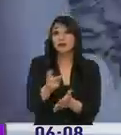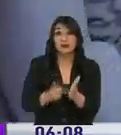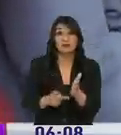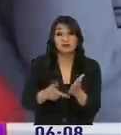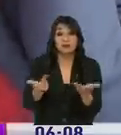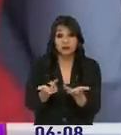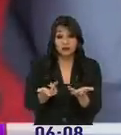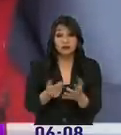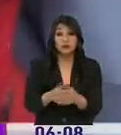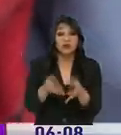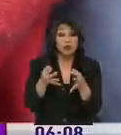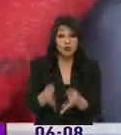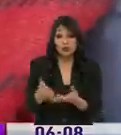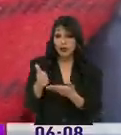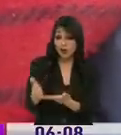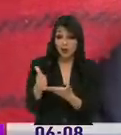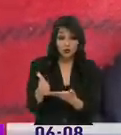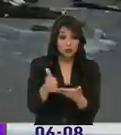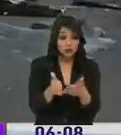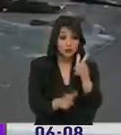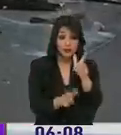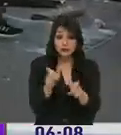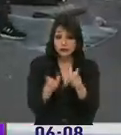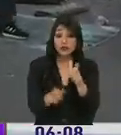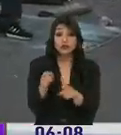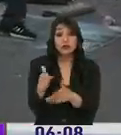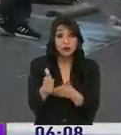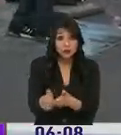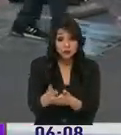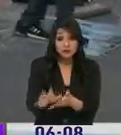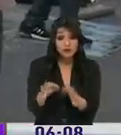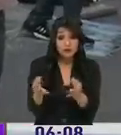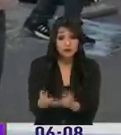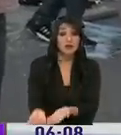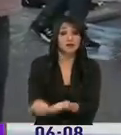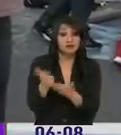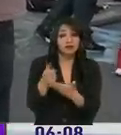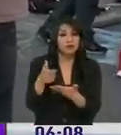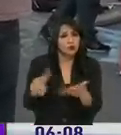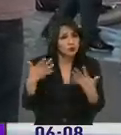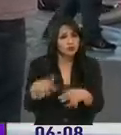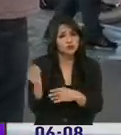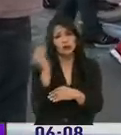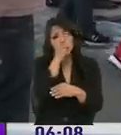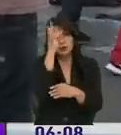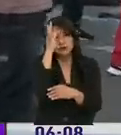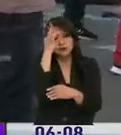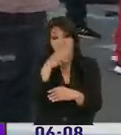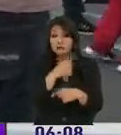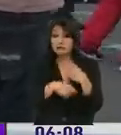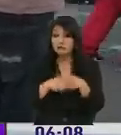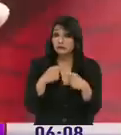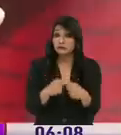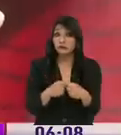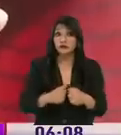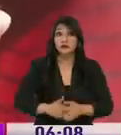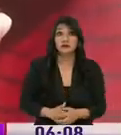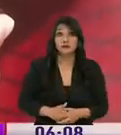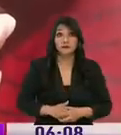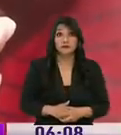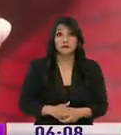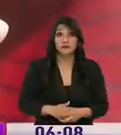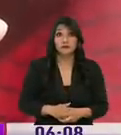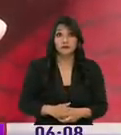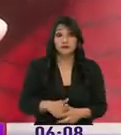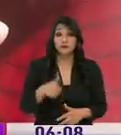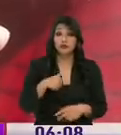y que habría ayudado a salir a una de sus familiares, quien está grave en el hospital. Como yo estuve veniendo